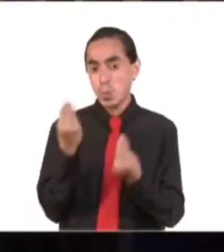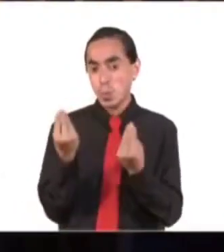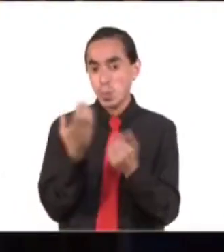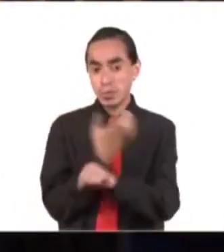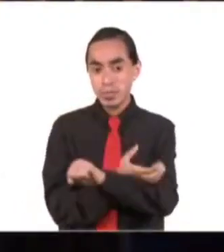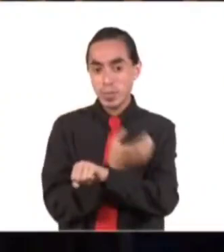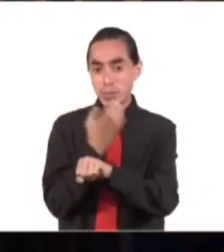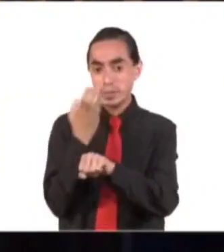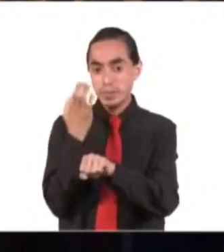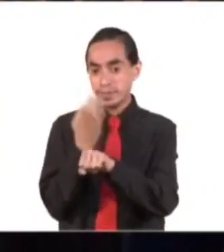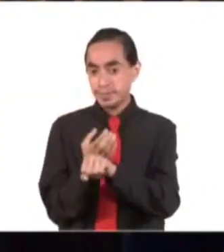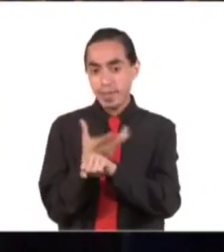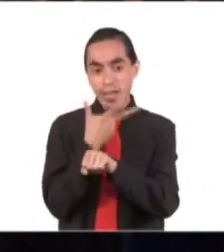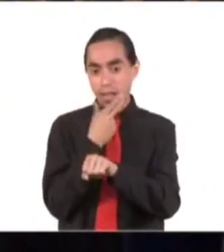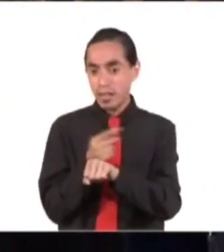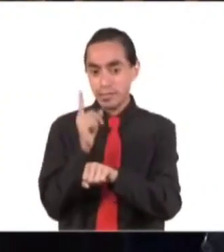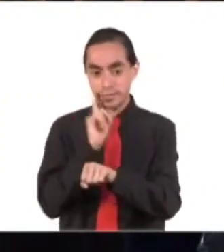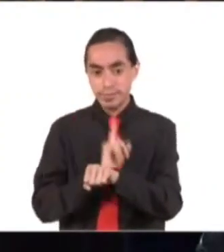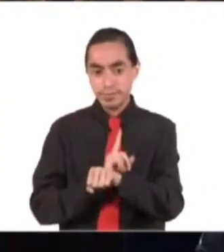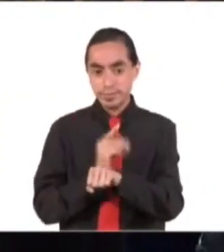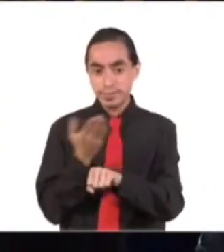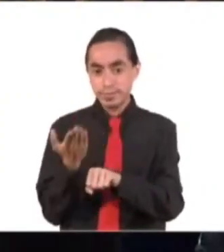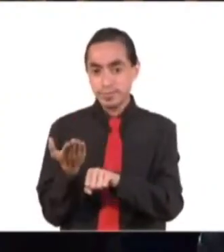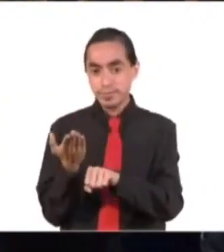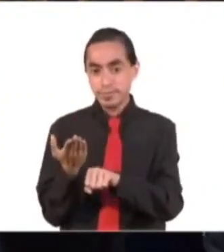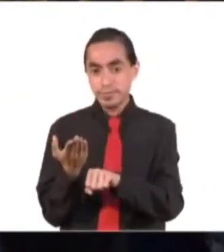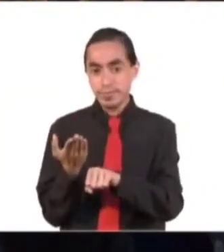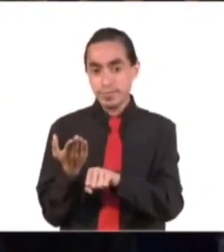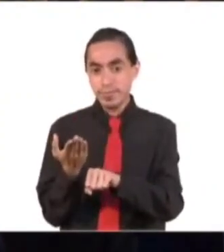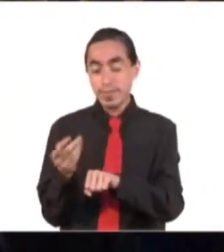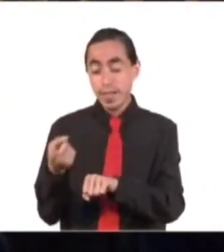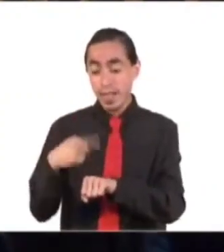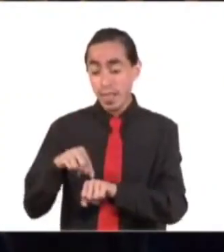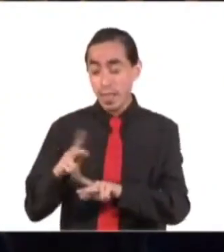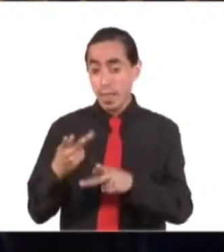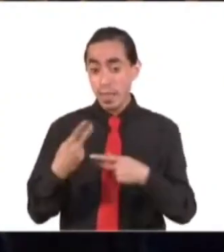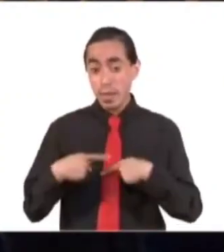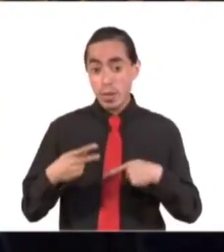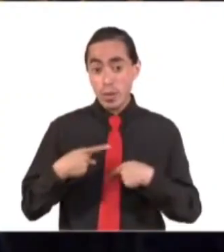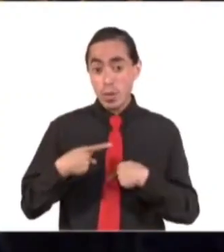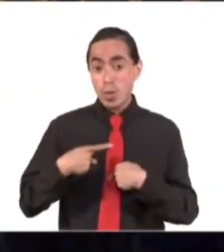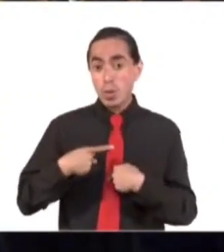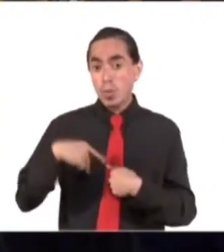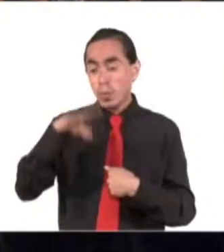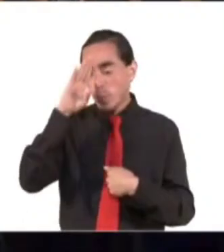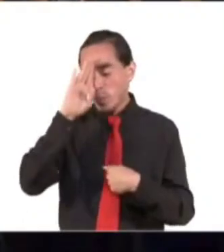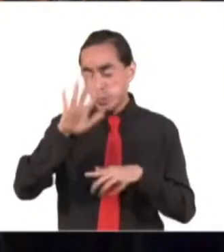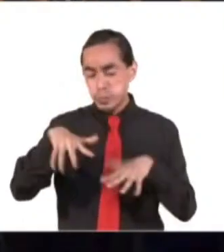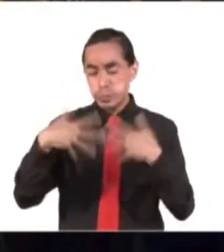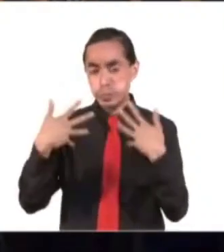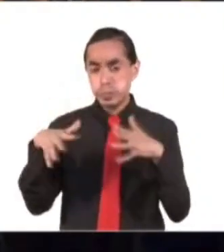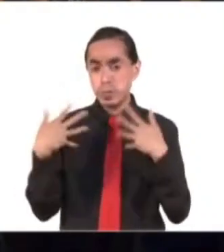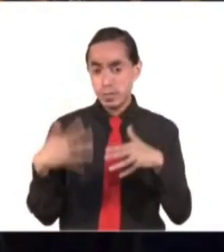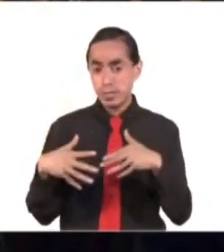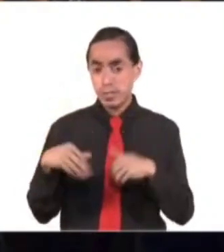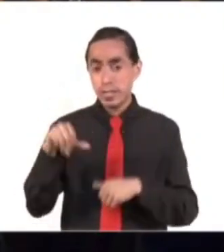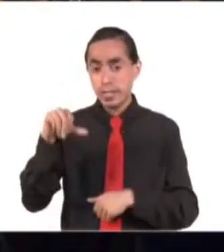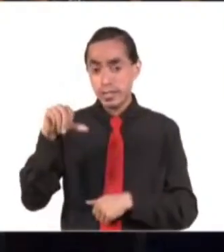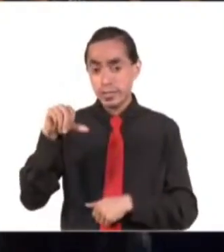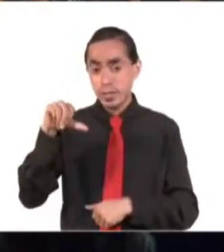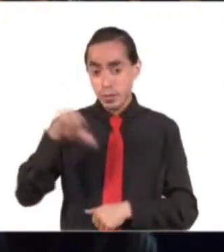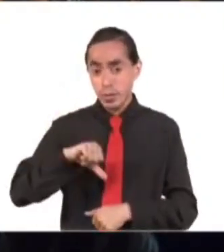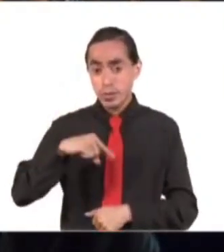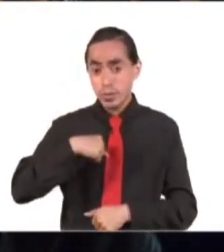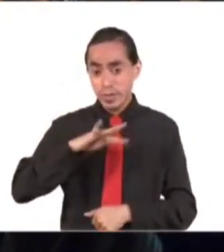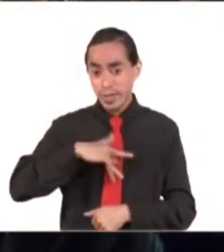compañeros, compañeras y grandes pensadores mexicanos que pues para mí es un honor estar aquí